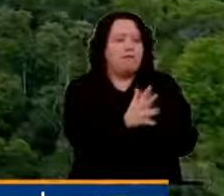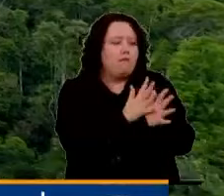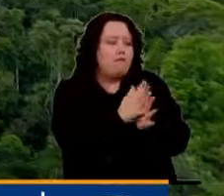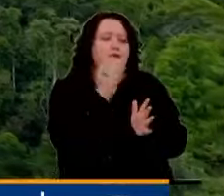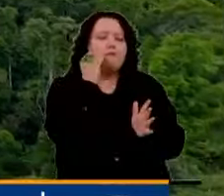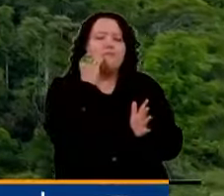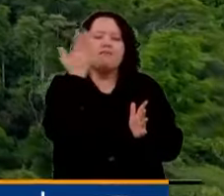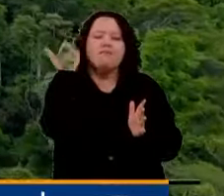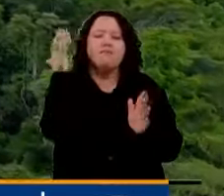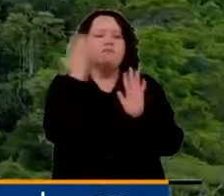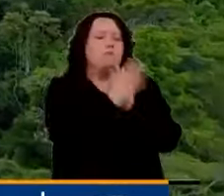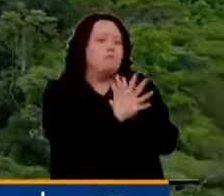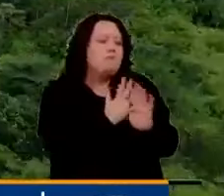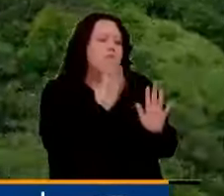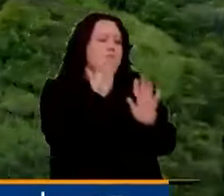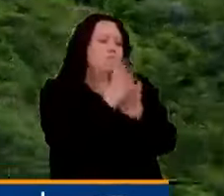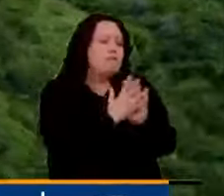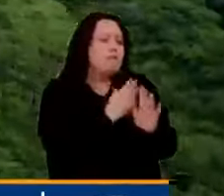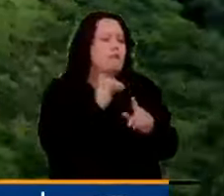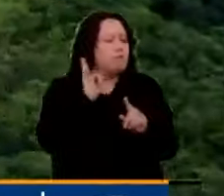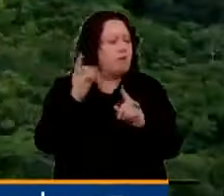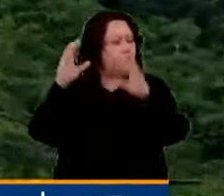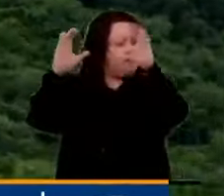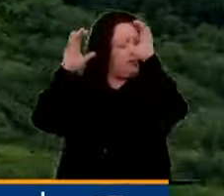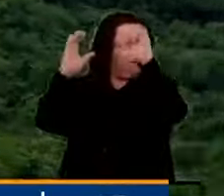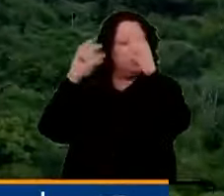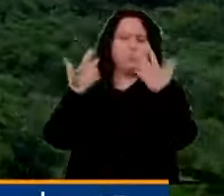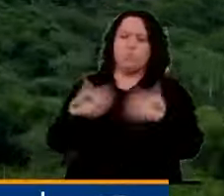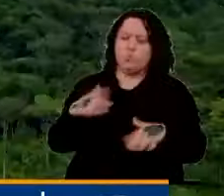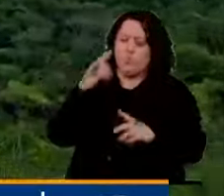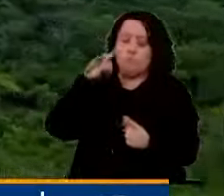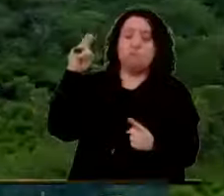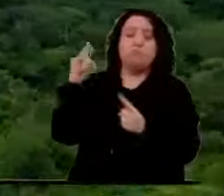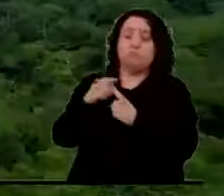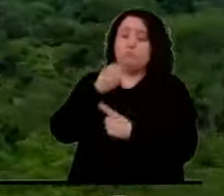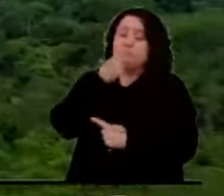abuelos, que cuentan el por qué Caquetá sigue siendo un destino con encantos por descubrir.